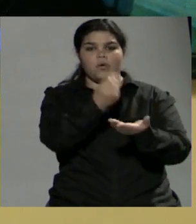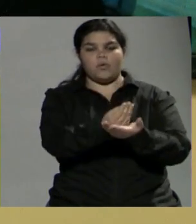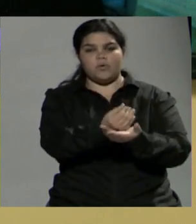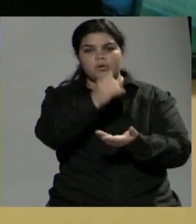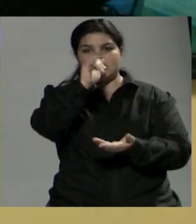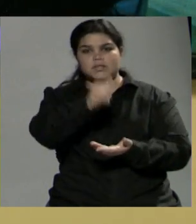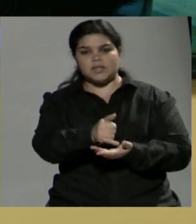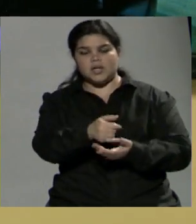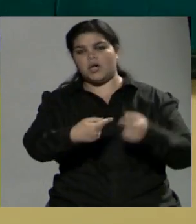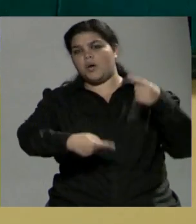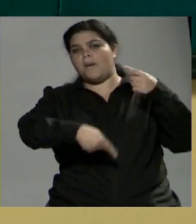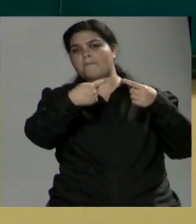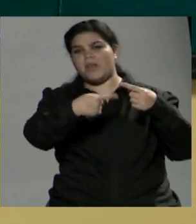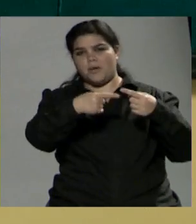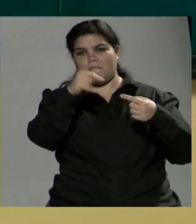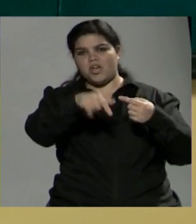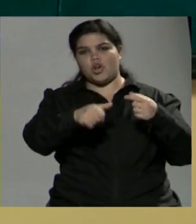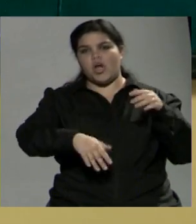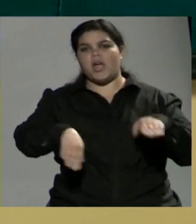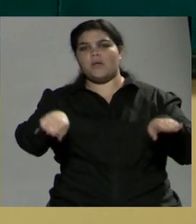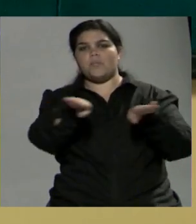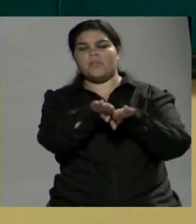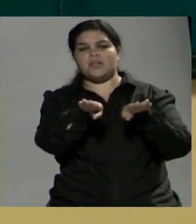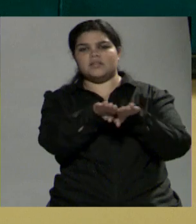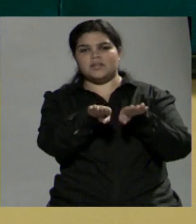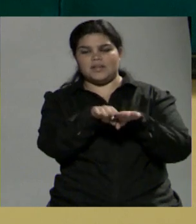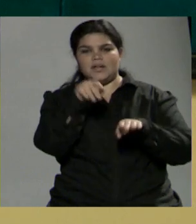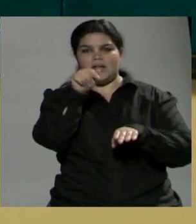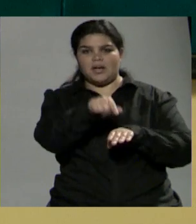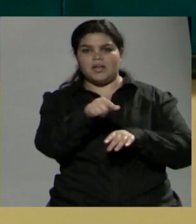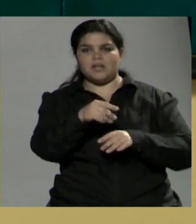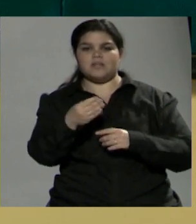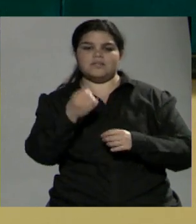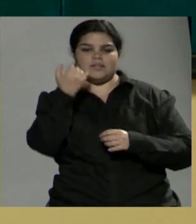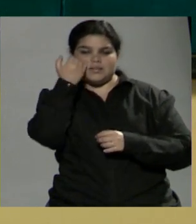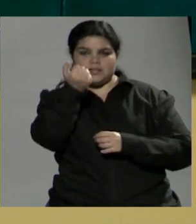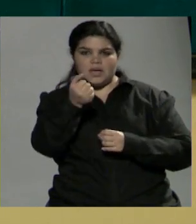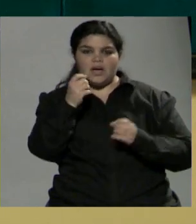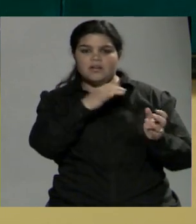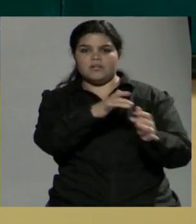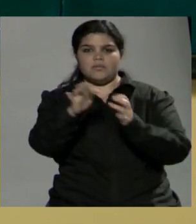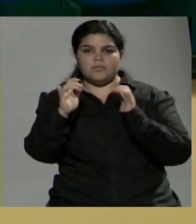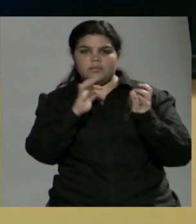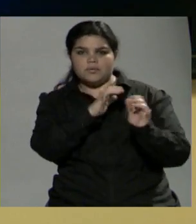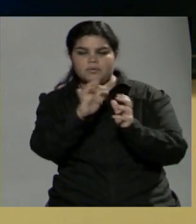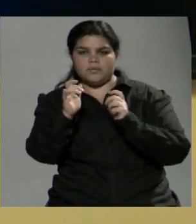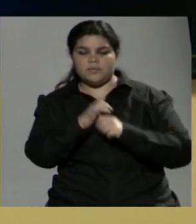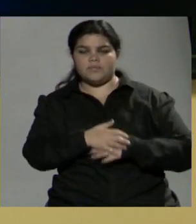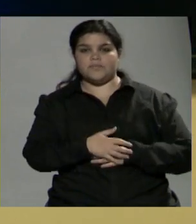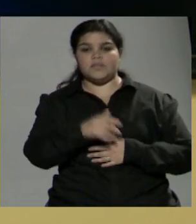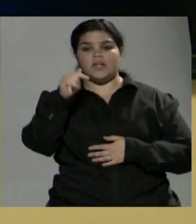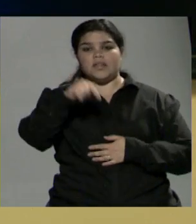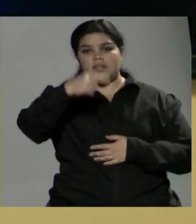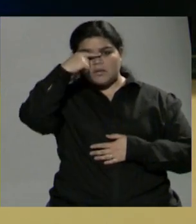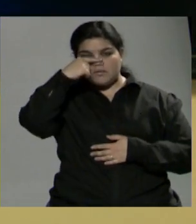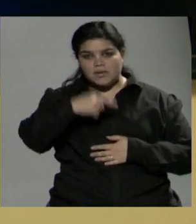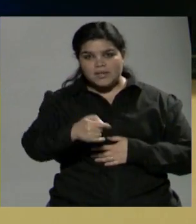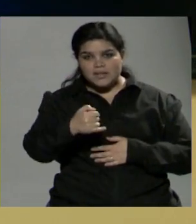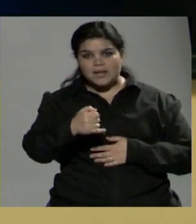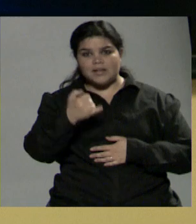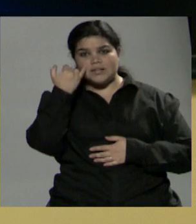entonces encabezando este empate técnico del que se ha comenzado a hablar. Si bien este resultado entonces no es